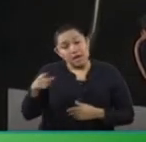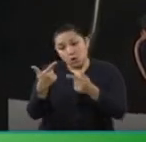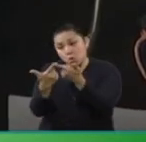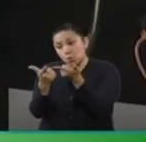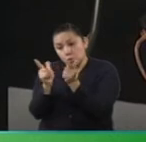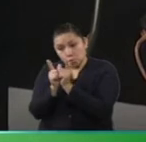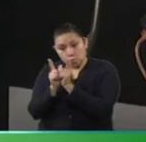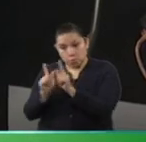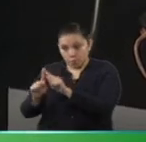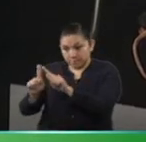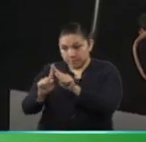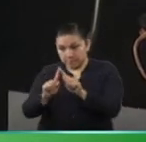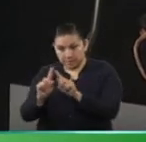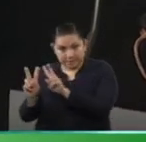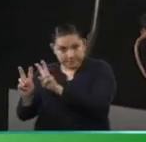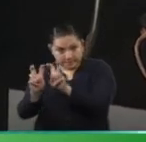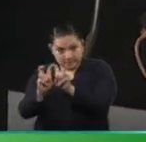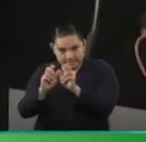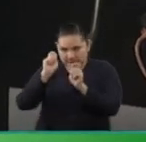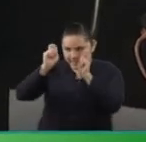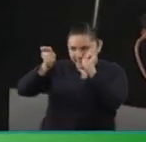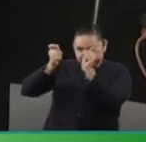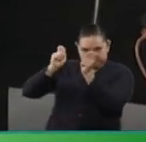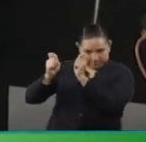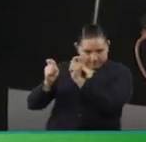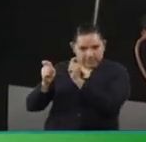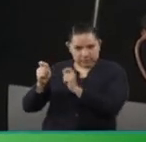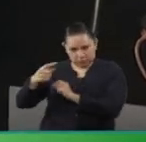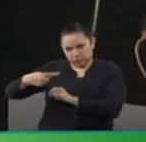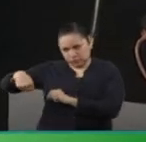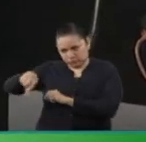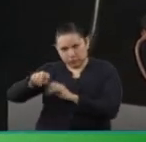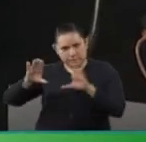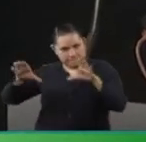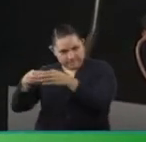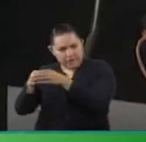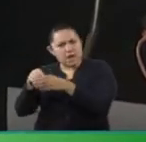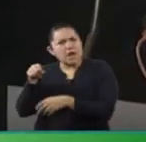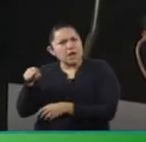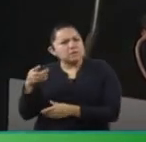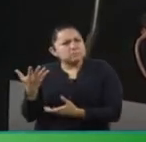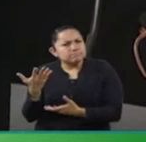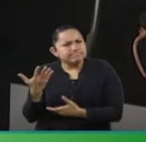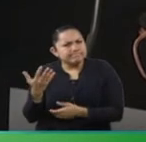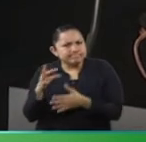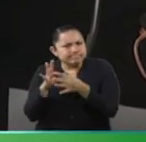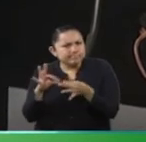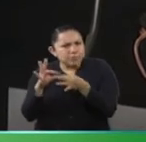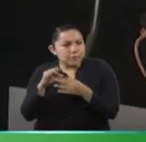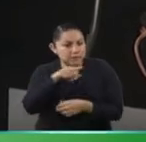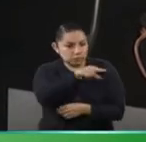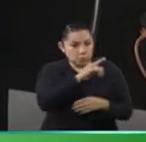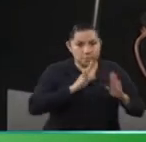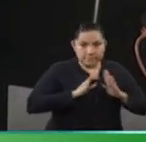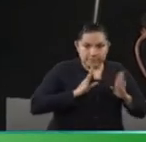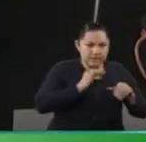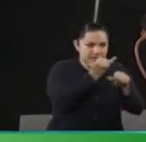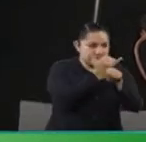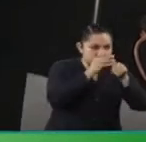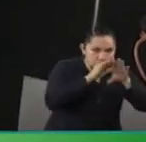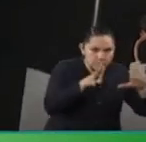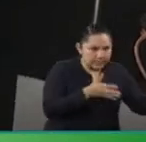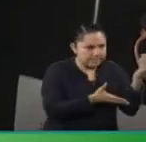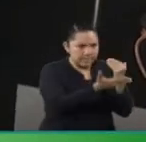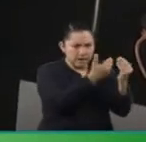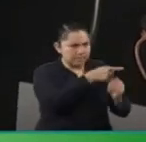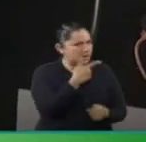expertos independientes sobre la negación del acceso a los archivos de la secretaría de la defensa nacional y el encubrimiento de algunos actores